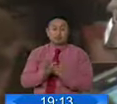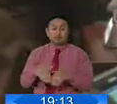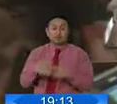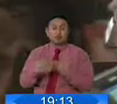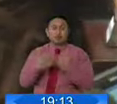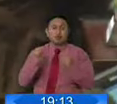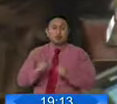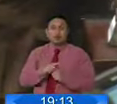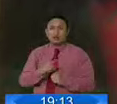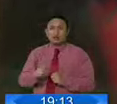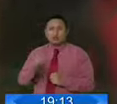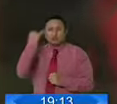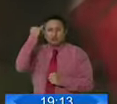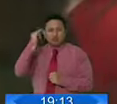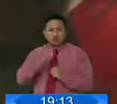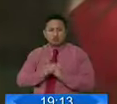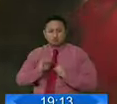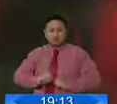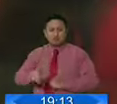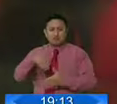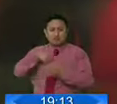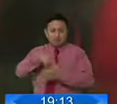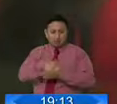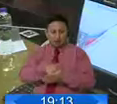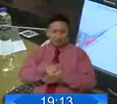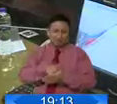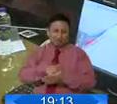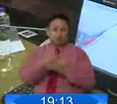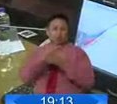mecanismo idóneo para poder desbloquear a las